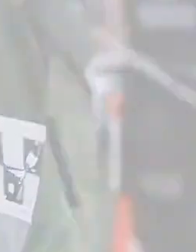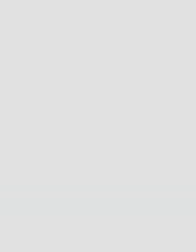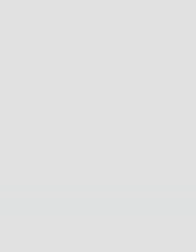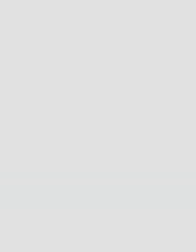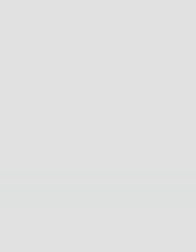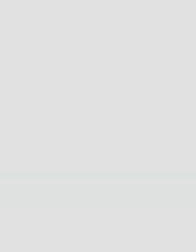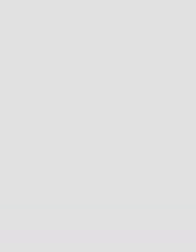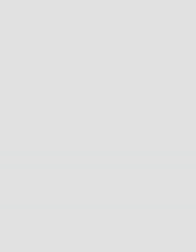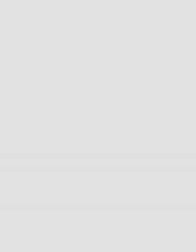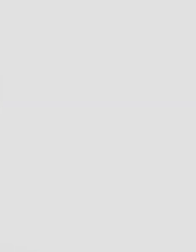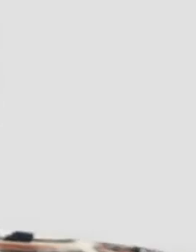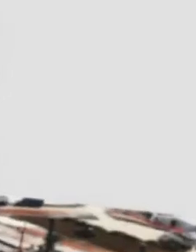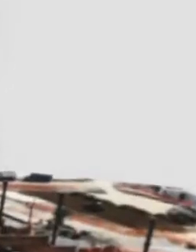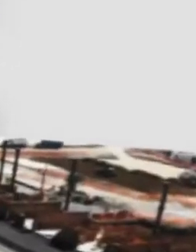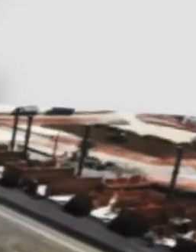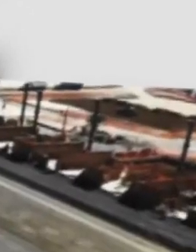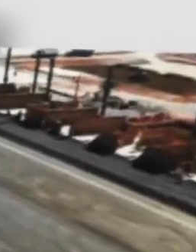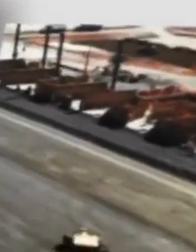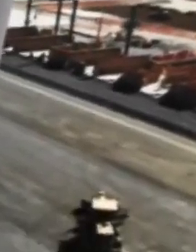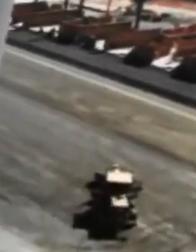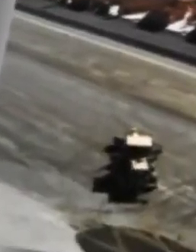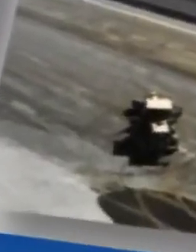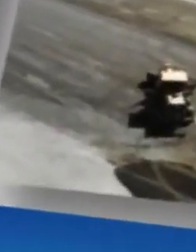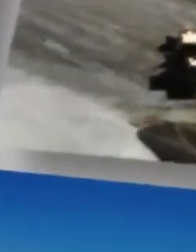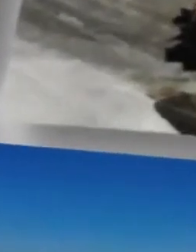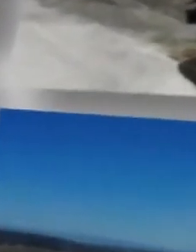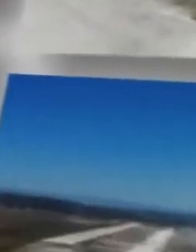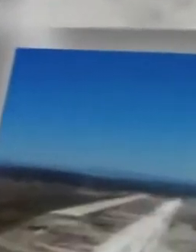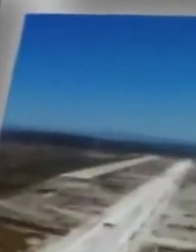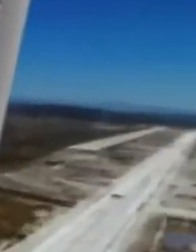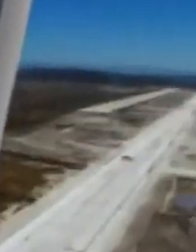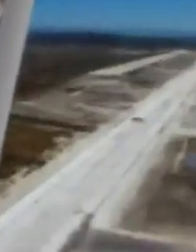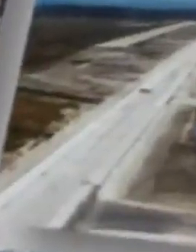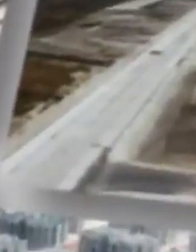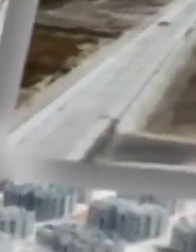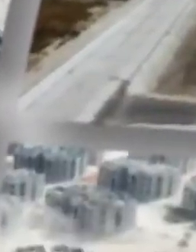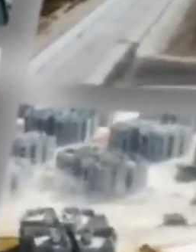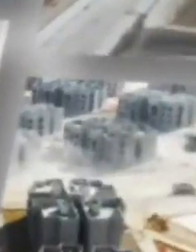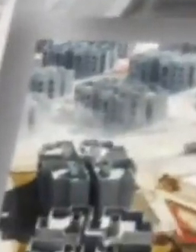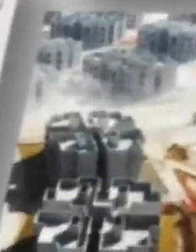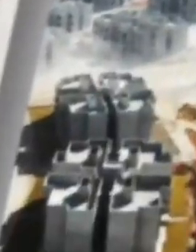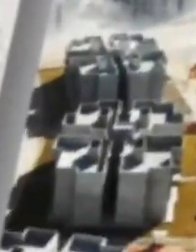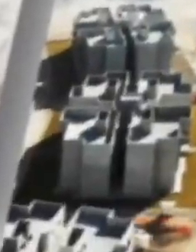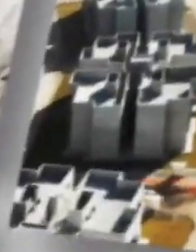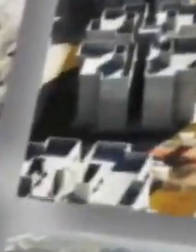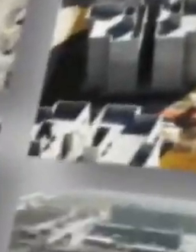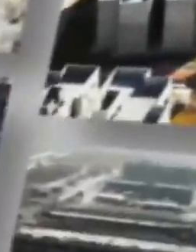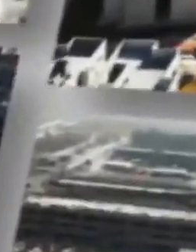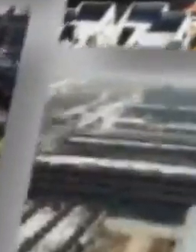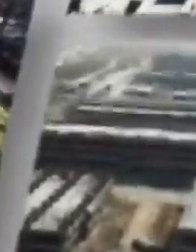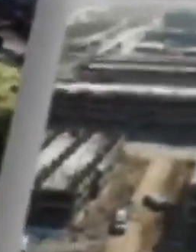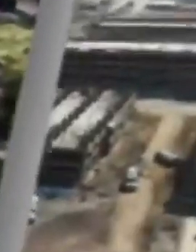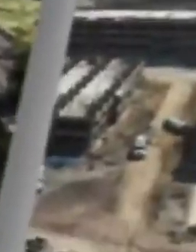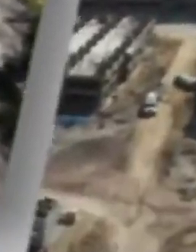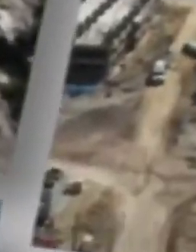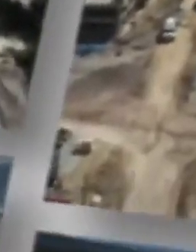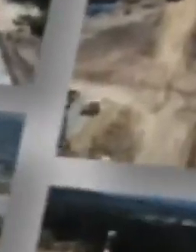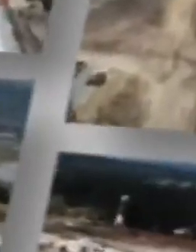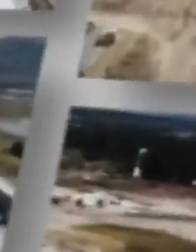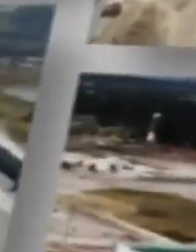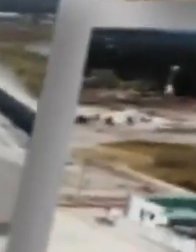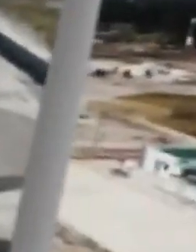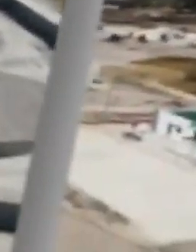está integrada actualmente por 24 frentes, en los cuales se trabaja de forma simultánea para avanzar en tiempo y forma